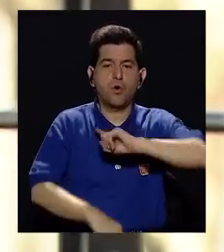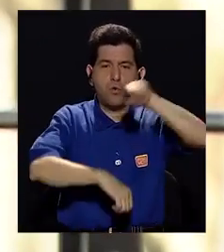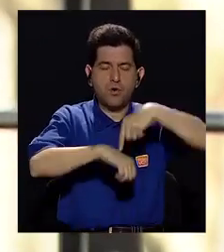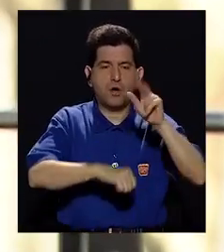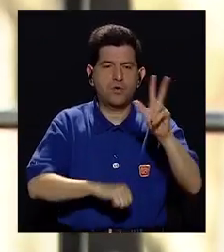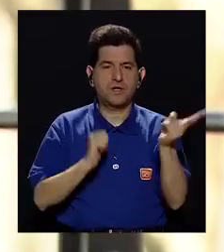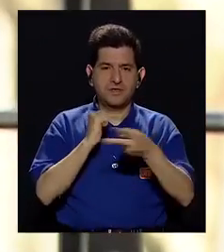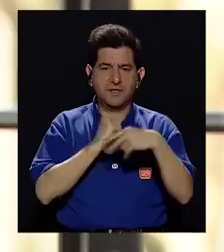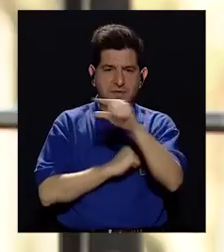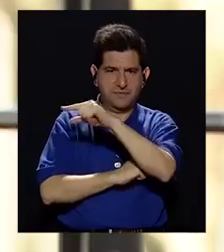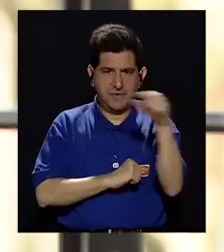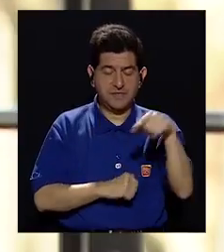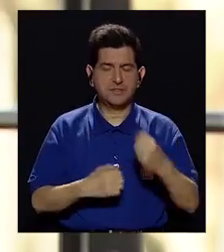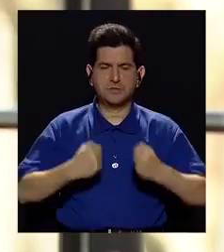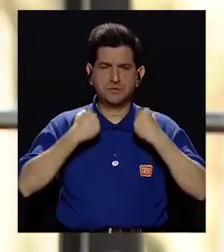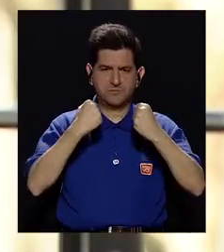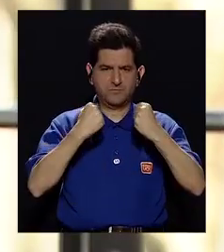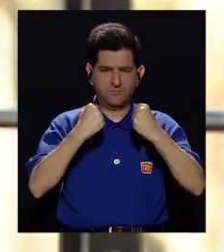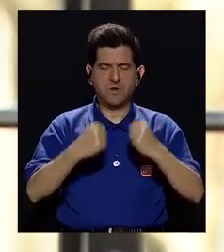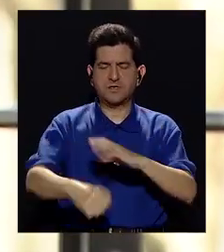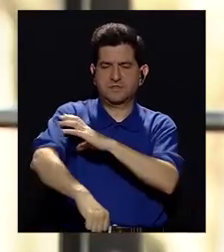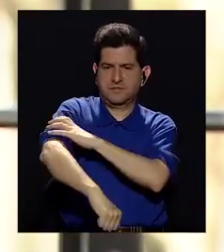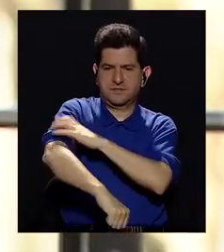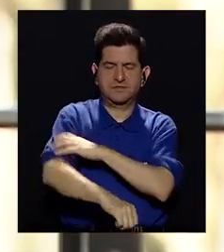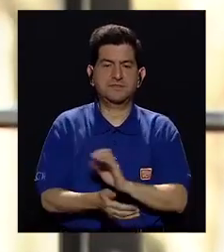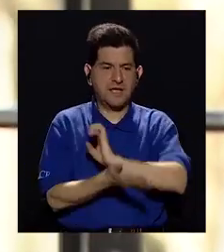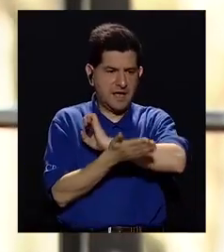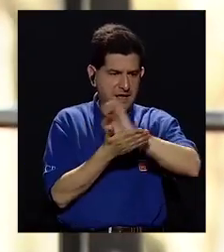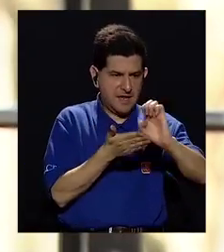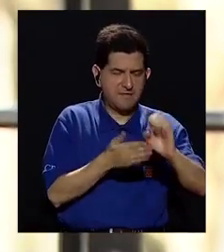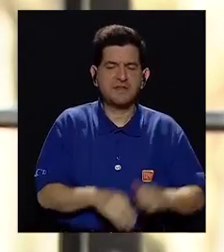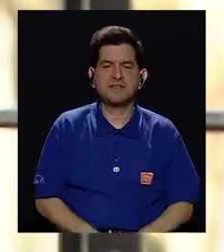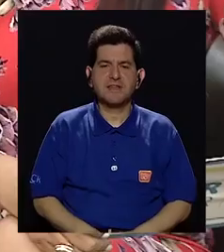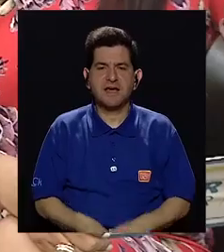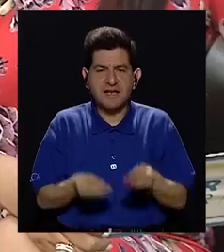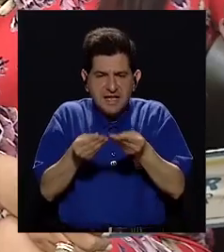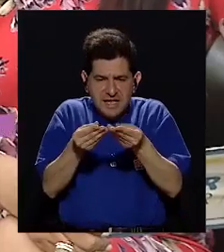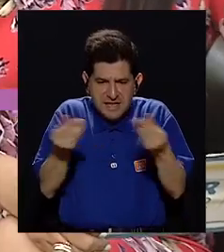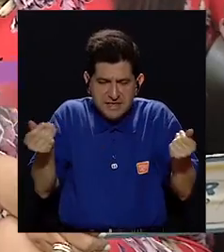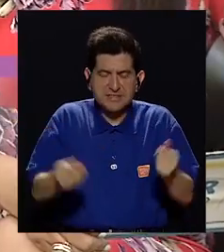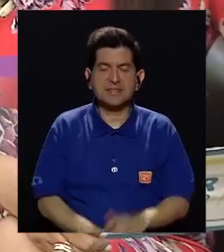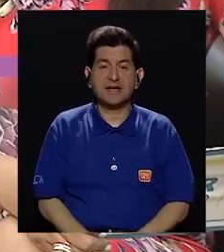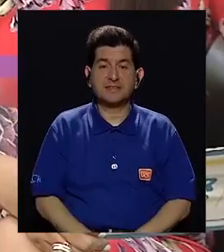por semana, y eso nos ayuda a mantener los músculos fuertes y prevenir el desgaste de rodilla.